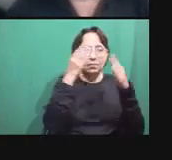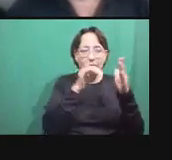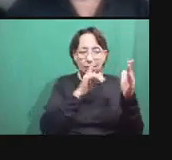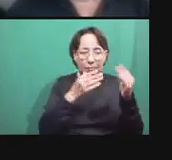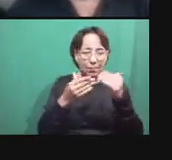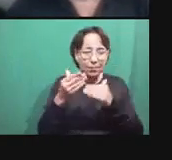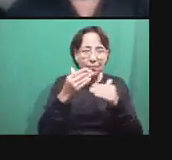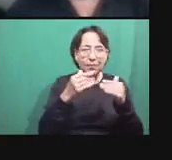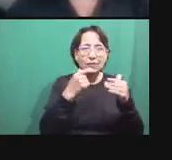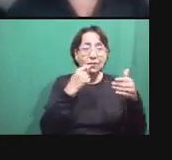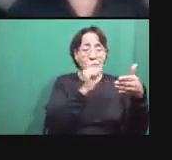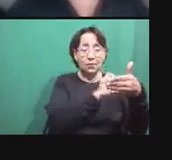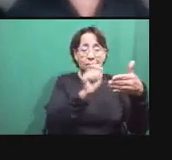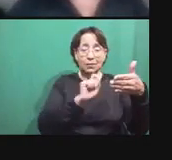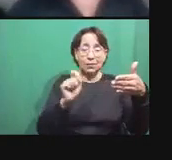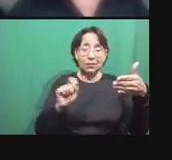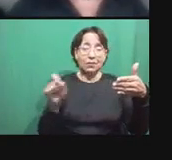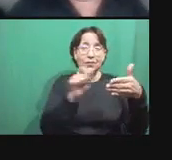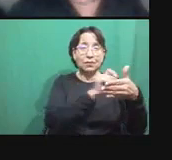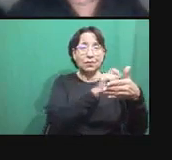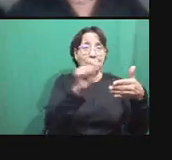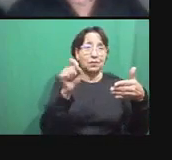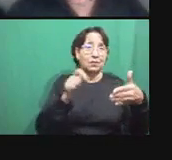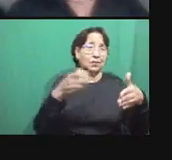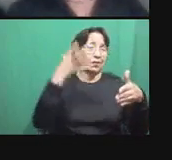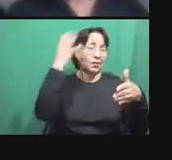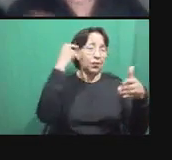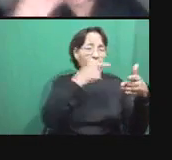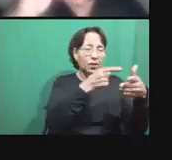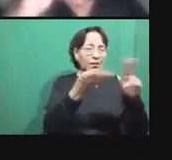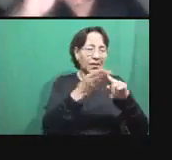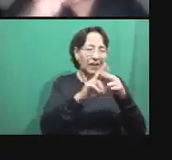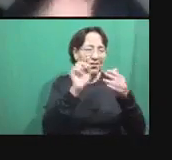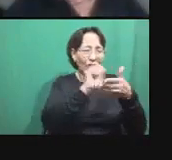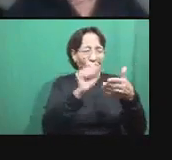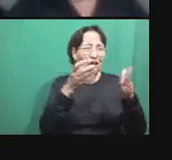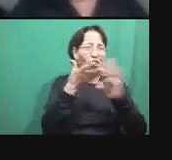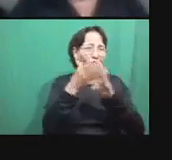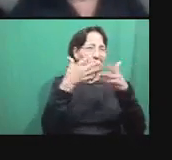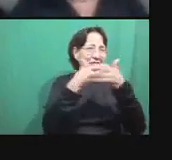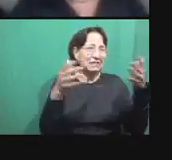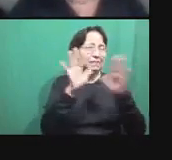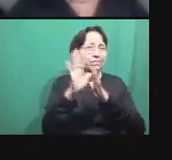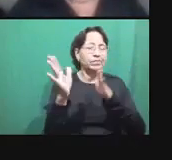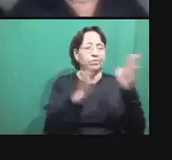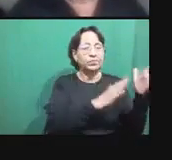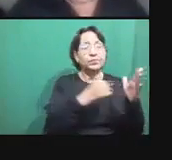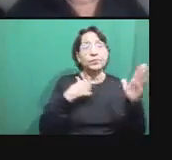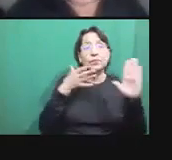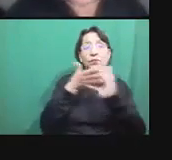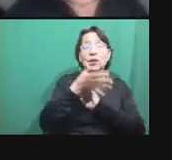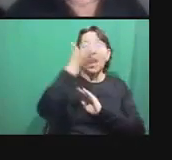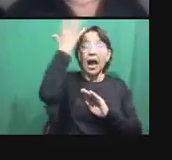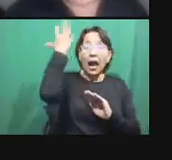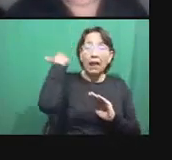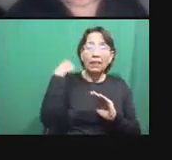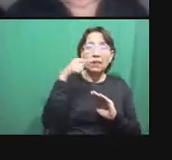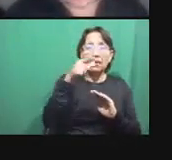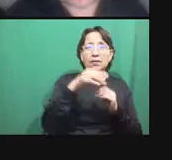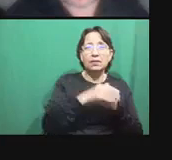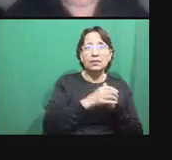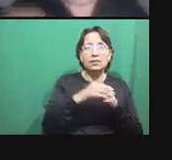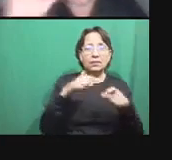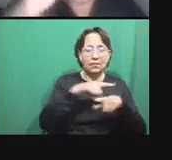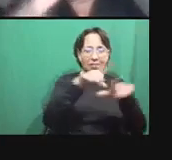estaba implícito en esa construcción barroca. Aquí quiero contarles algo que me pasaba muy particular con esta plazoleta, este parque de